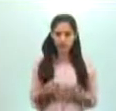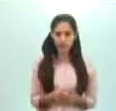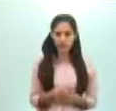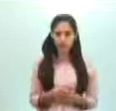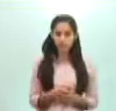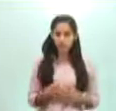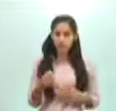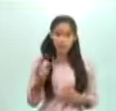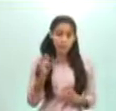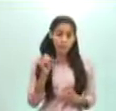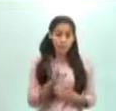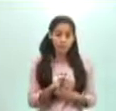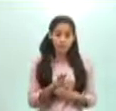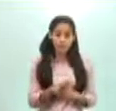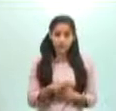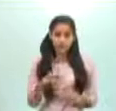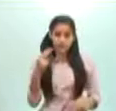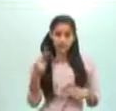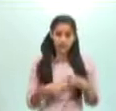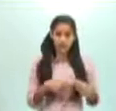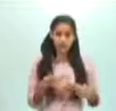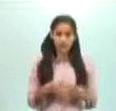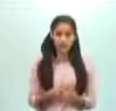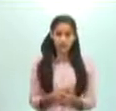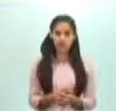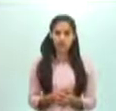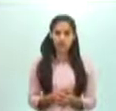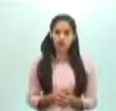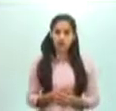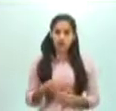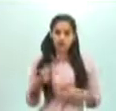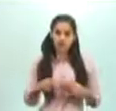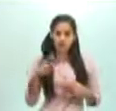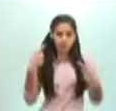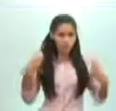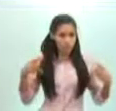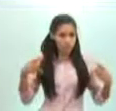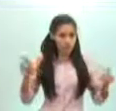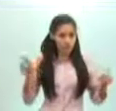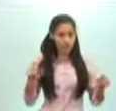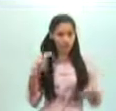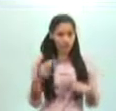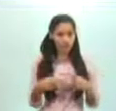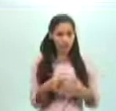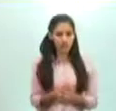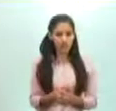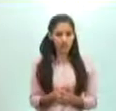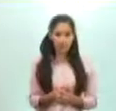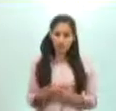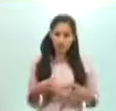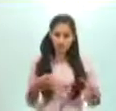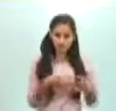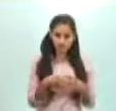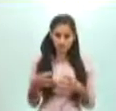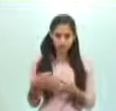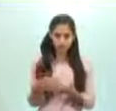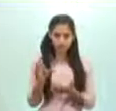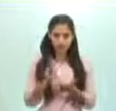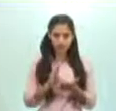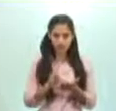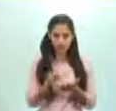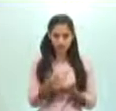principales estudios realizados por él, su desempeño profesional y las colecciones poéticas más